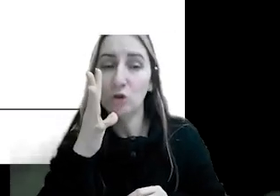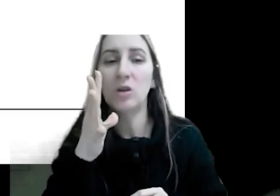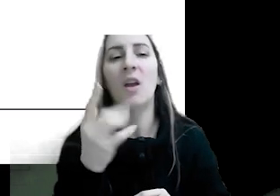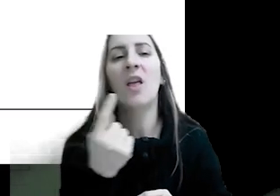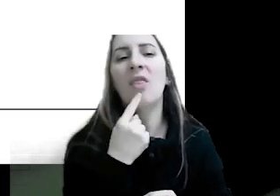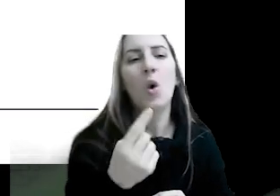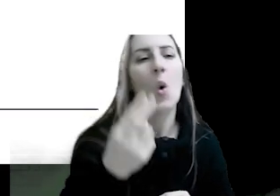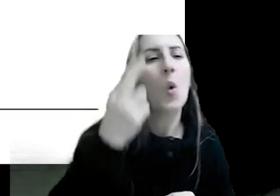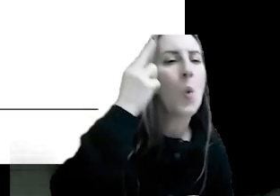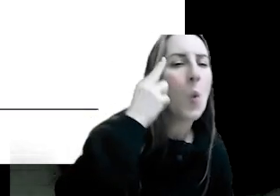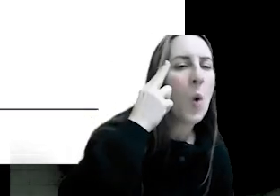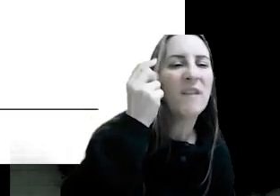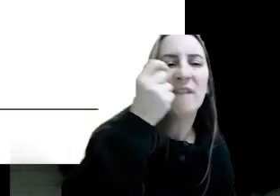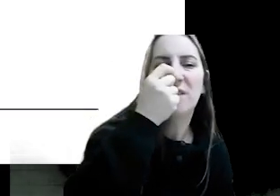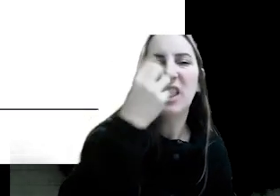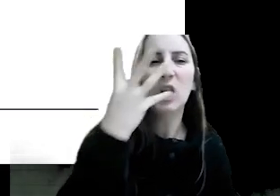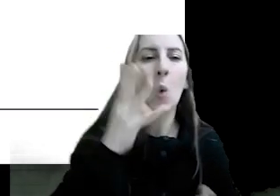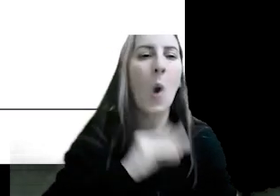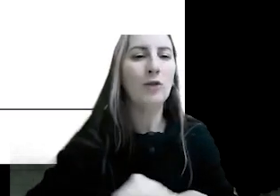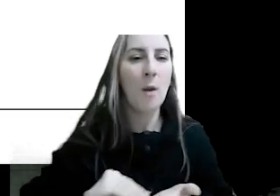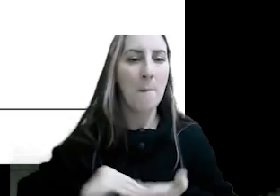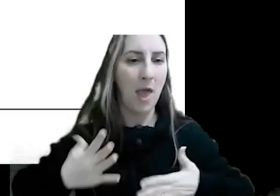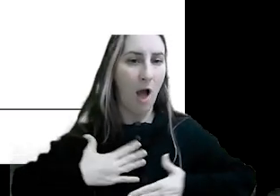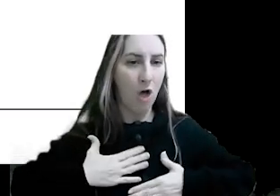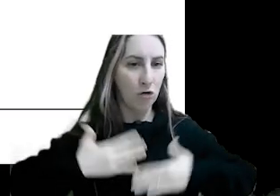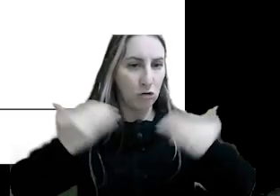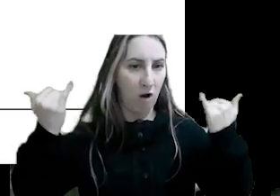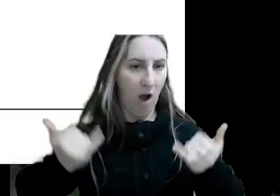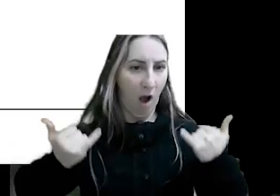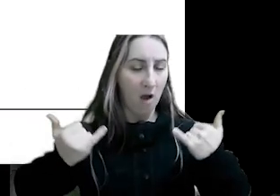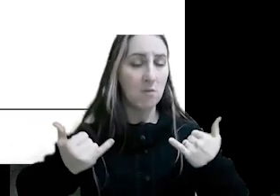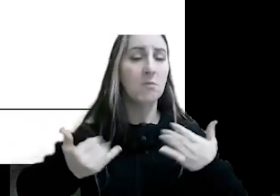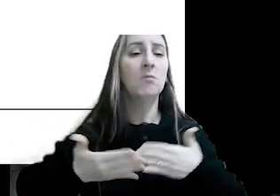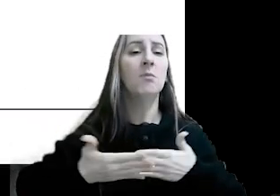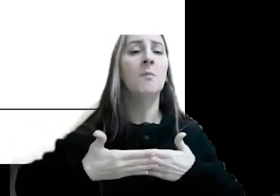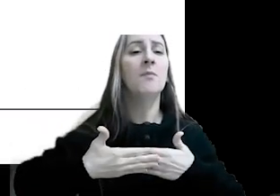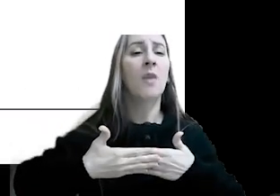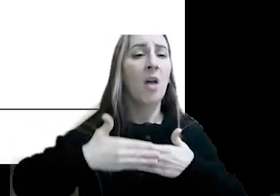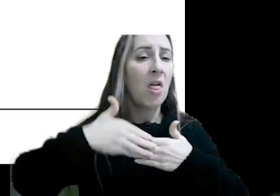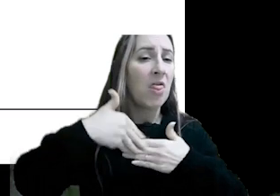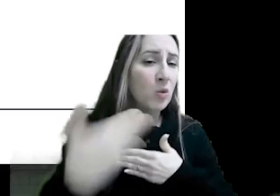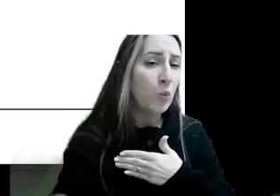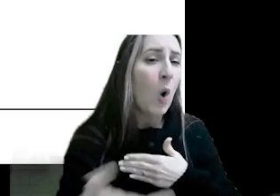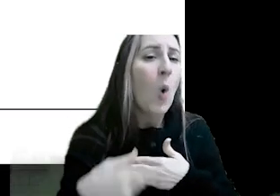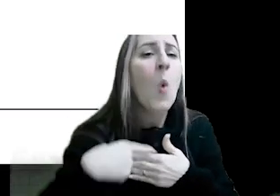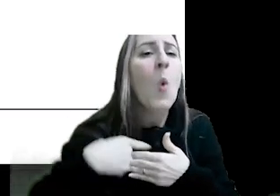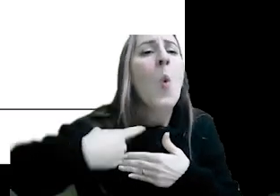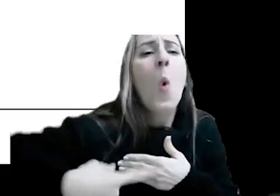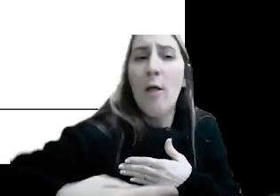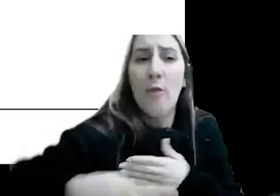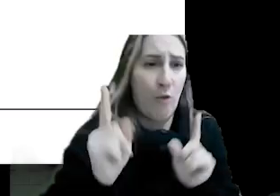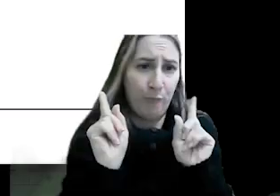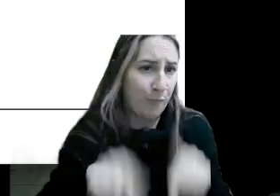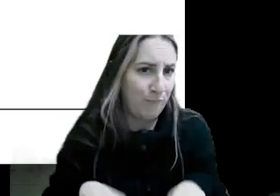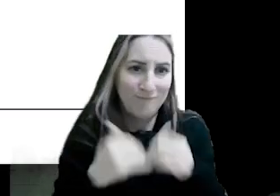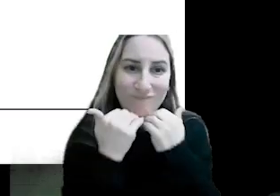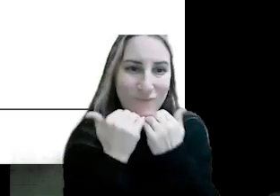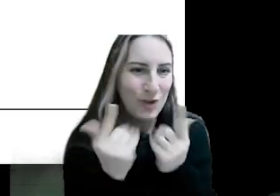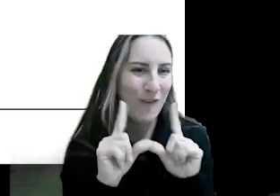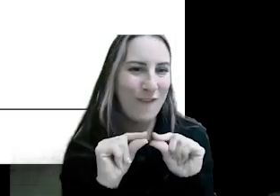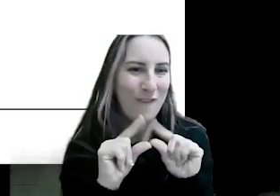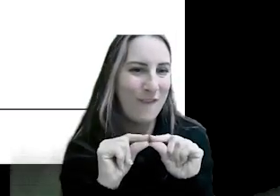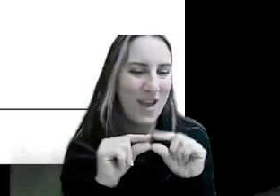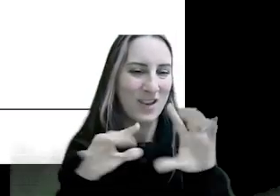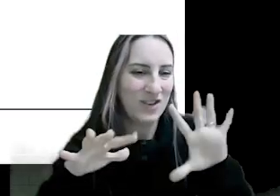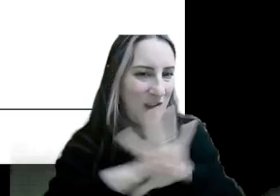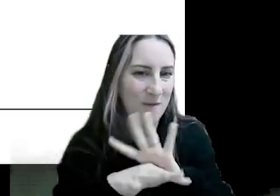y 24 empleados que tenía. Con posterioridad, o sea, no sabemos cuándo, es lo que yo estoy diciendo, no sé efectivamente cuál es el día y